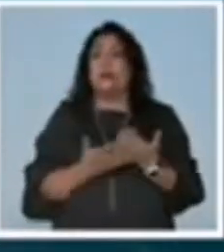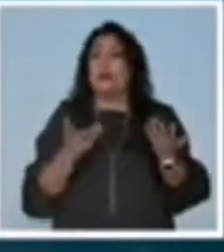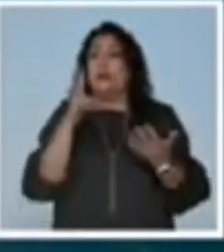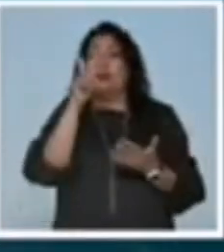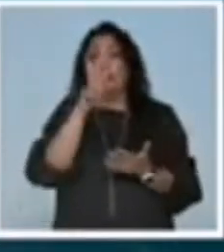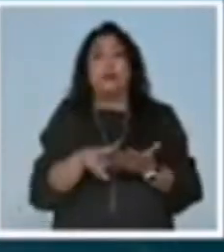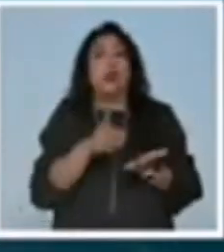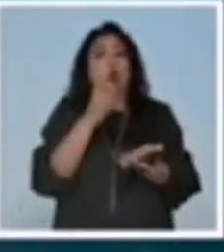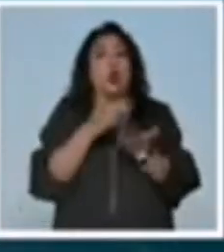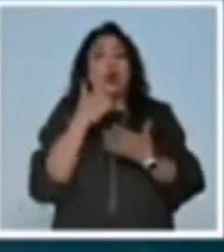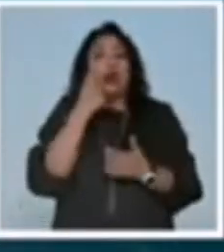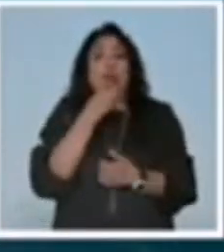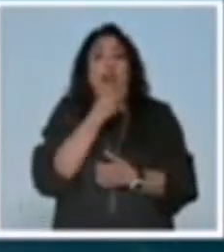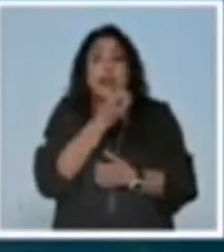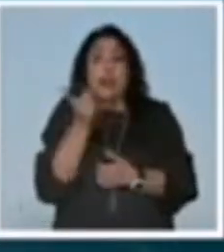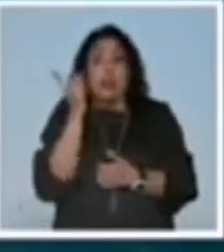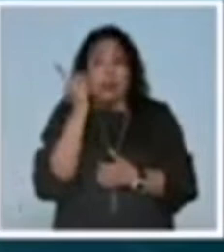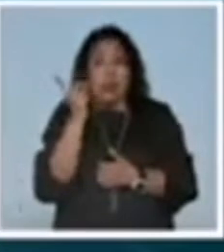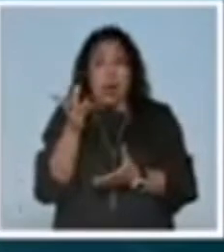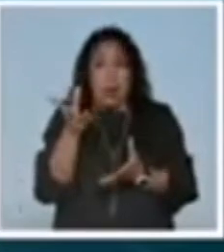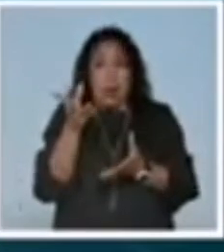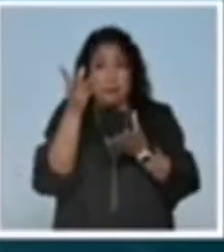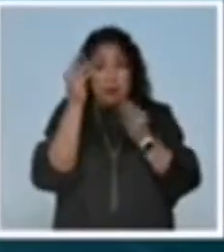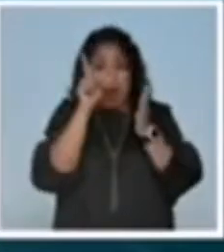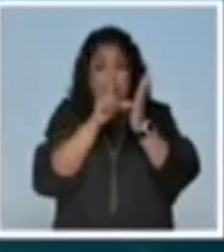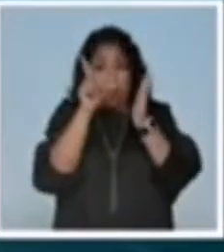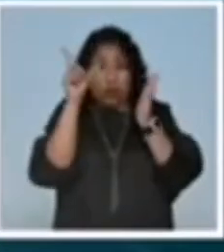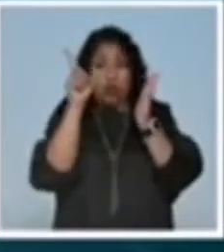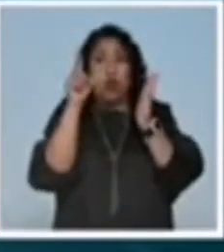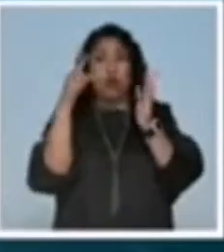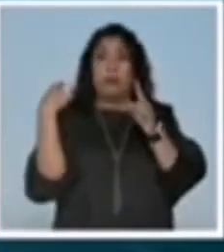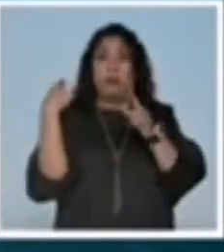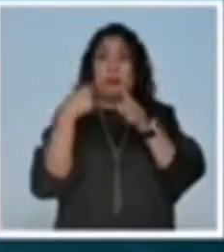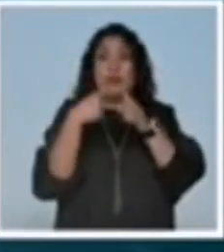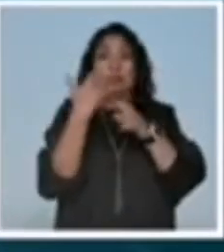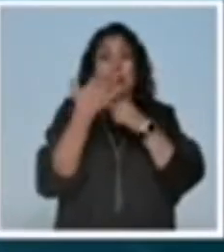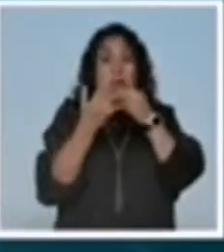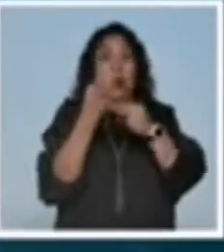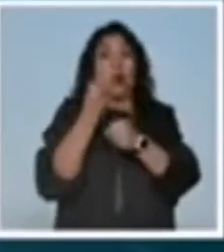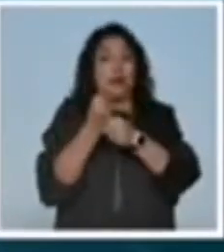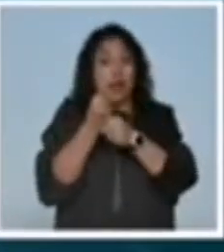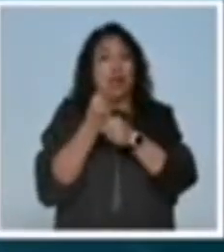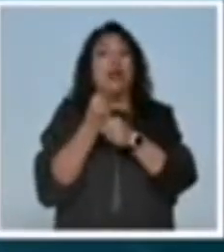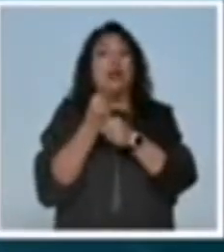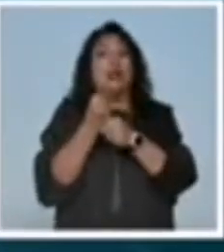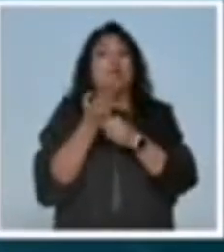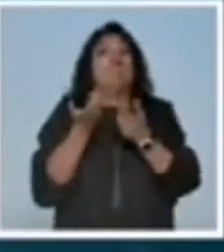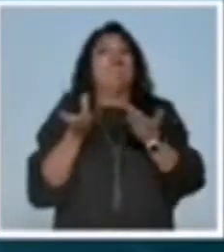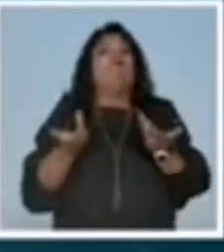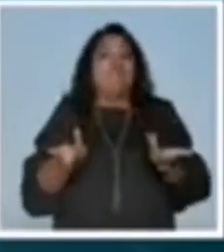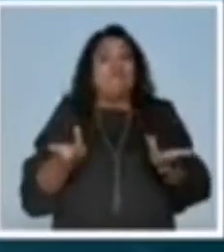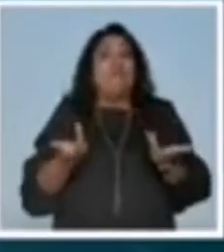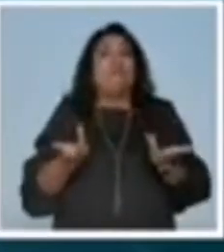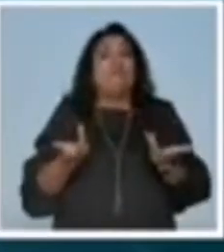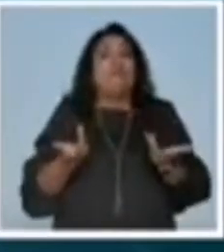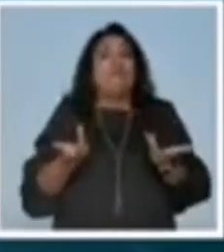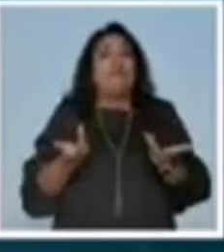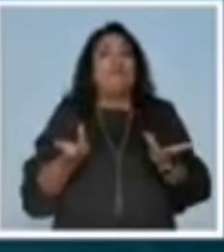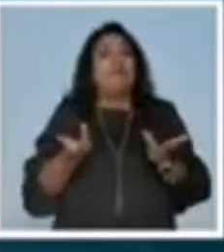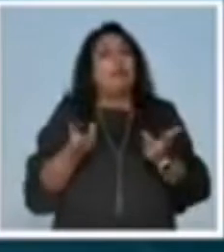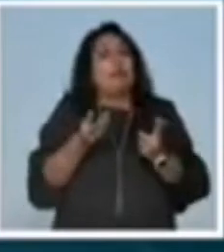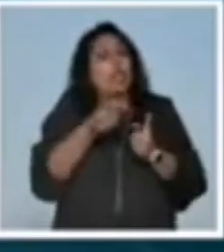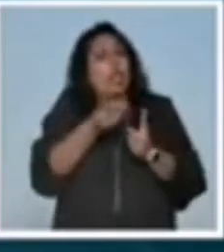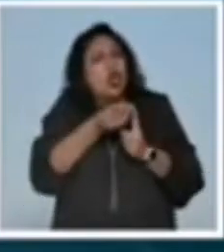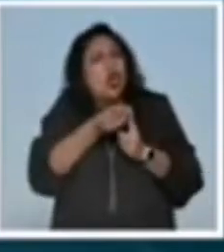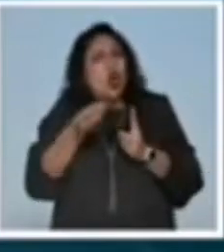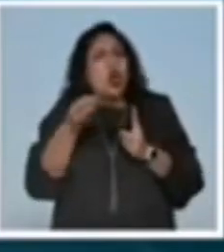de verdad más que decirles que la lección que me han dejado estos 50 años es que sin